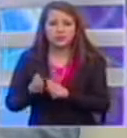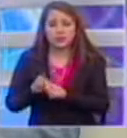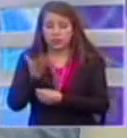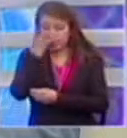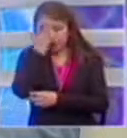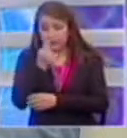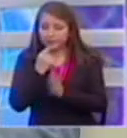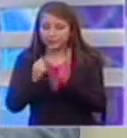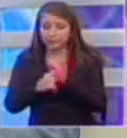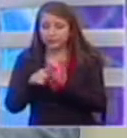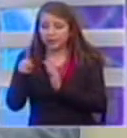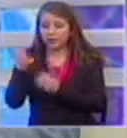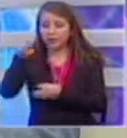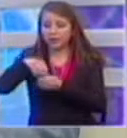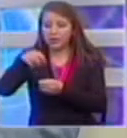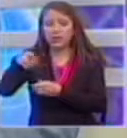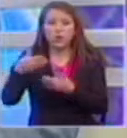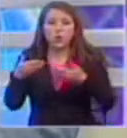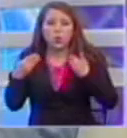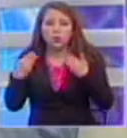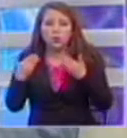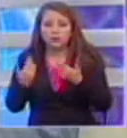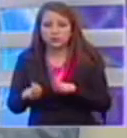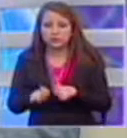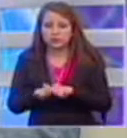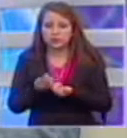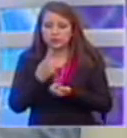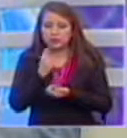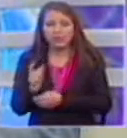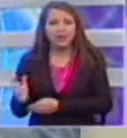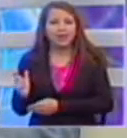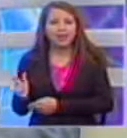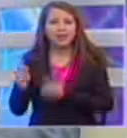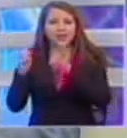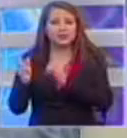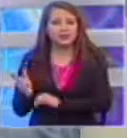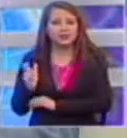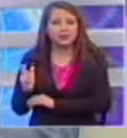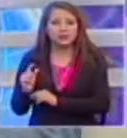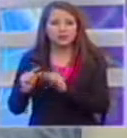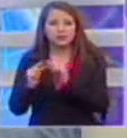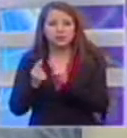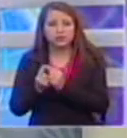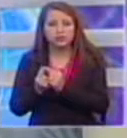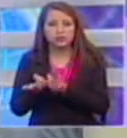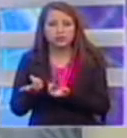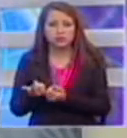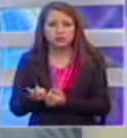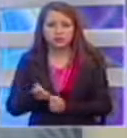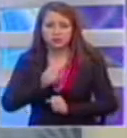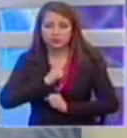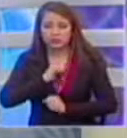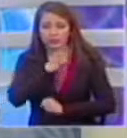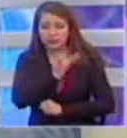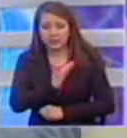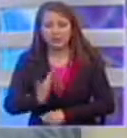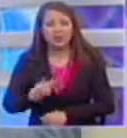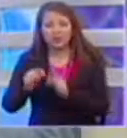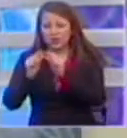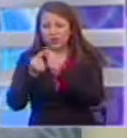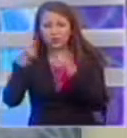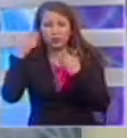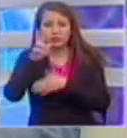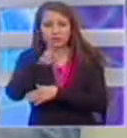es que en la ciudad de Guayaquil, en un acto de carnetización del movimiento al que se pertenece el presidente de la